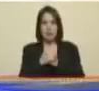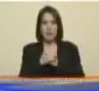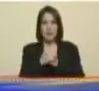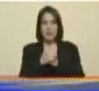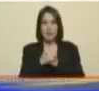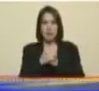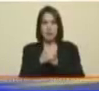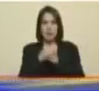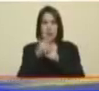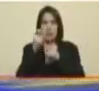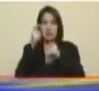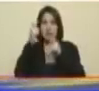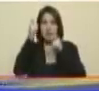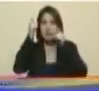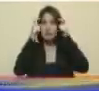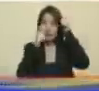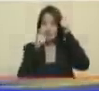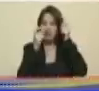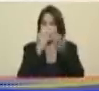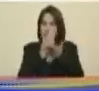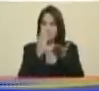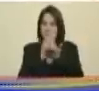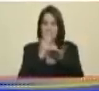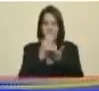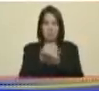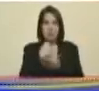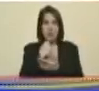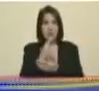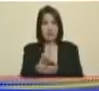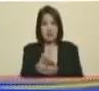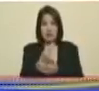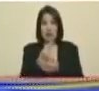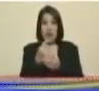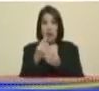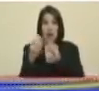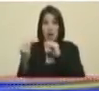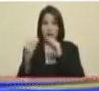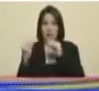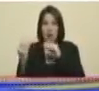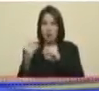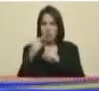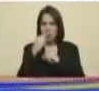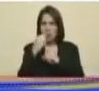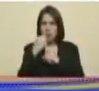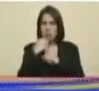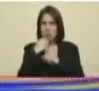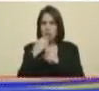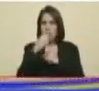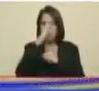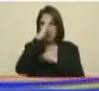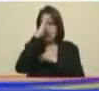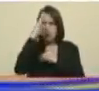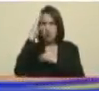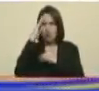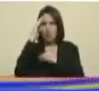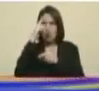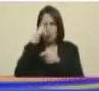Hugo Chávez siempre decía, se lo comentaba ahorita a Diosdado, cuando le rendíamos